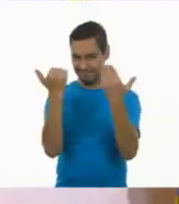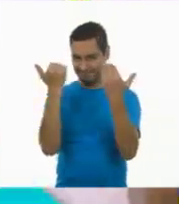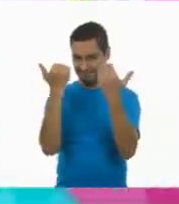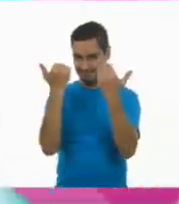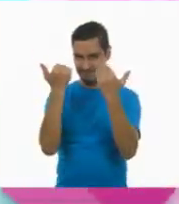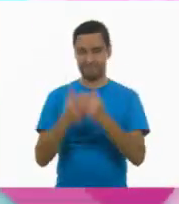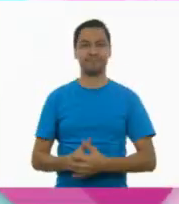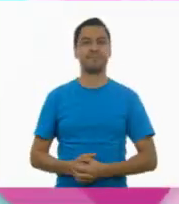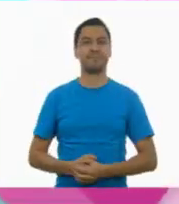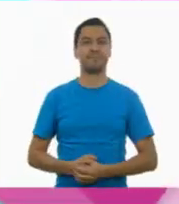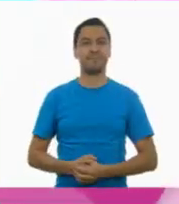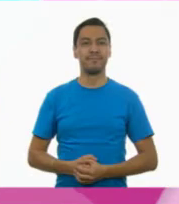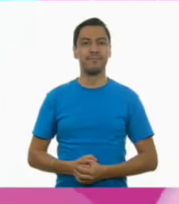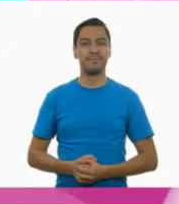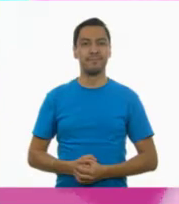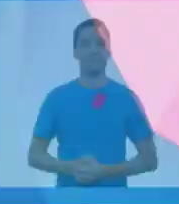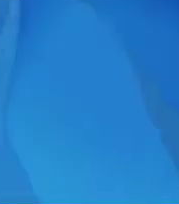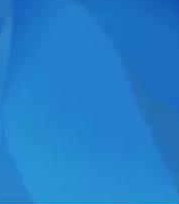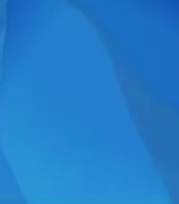¡Me gusta el video!